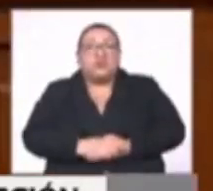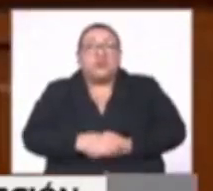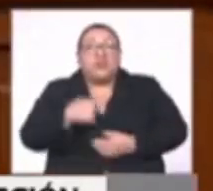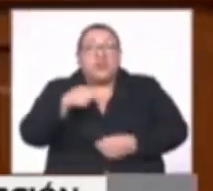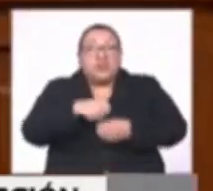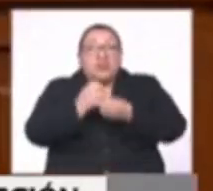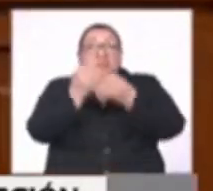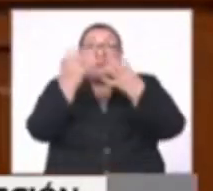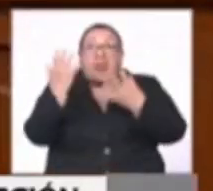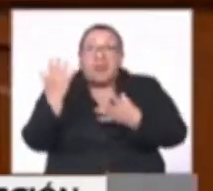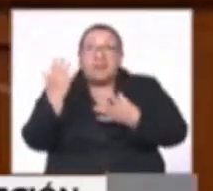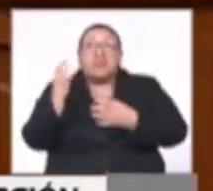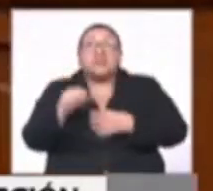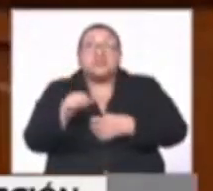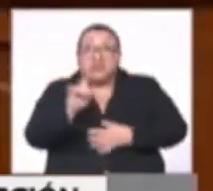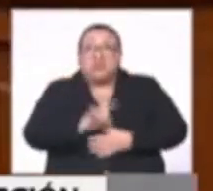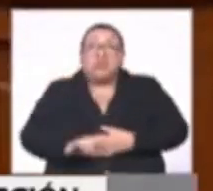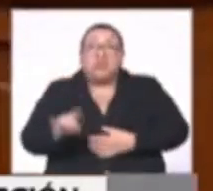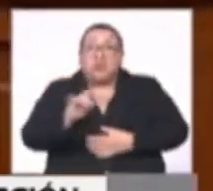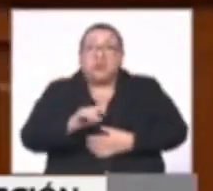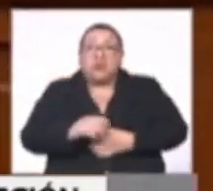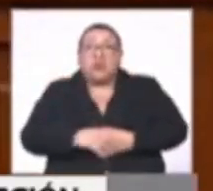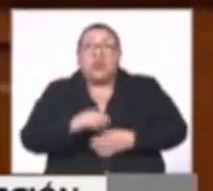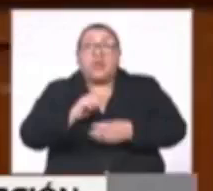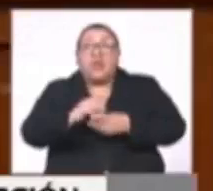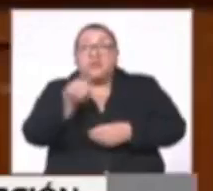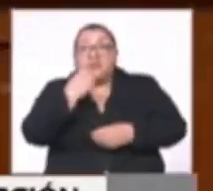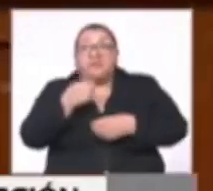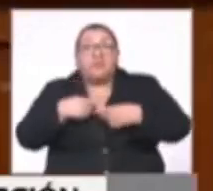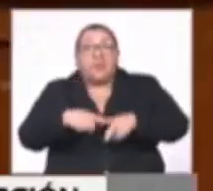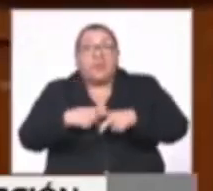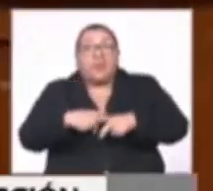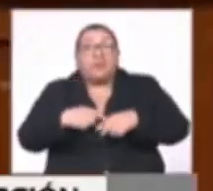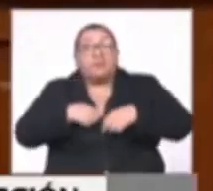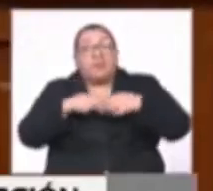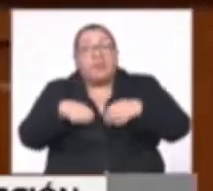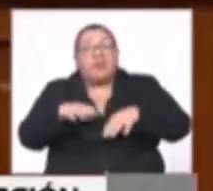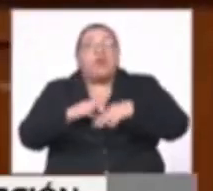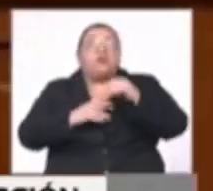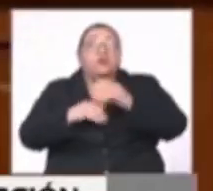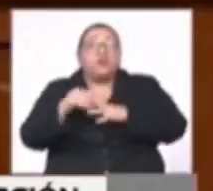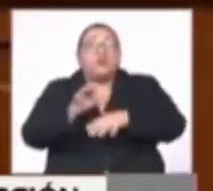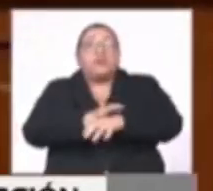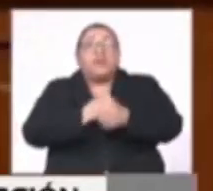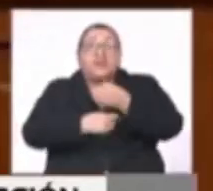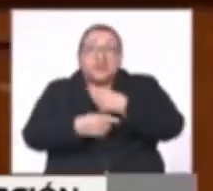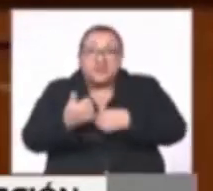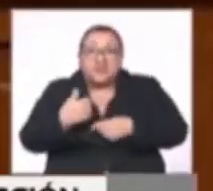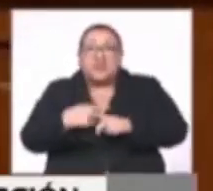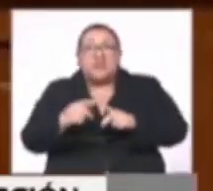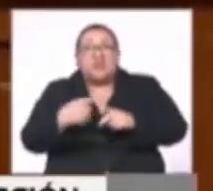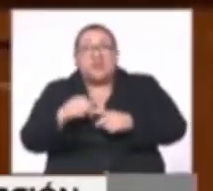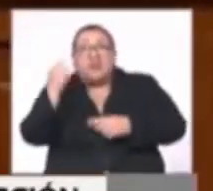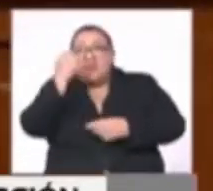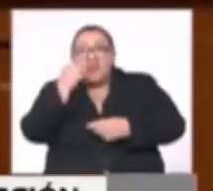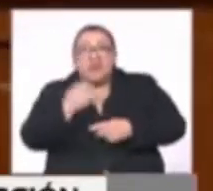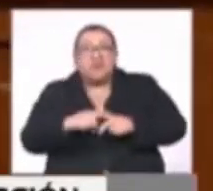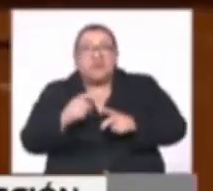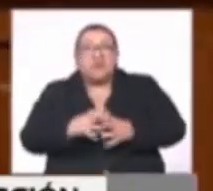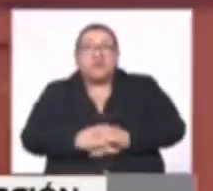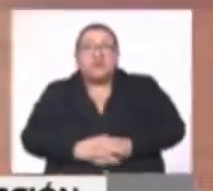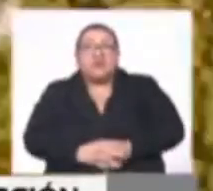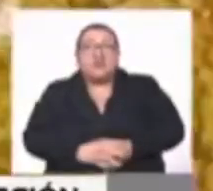planta, presidente, se utilizaría en alimento, en tejido, en papel, construcción, medicina, productos de belleza, agro y